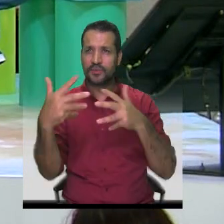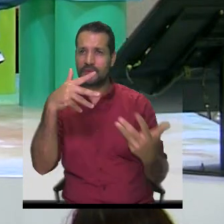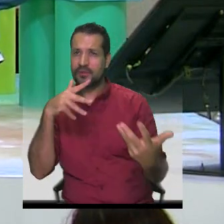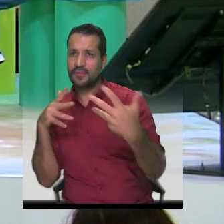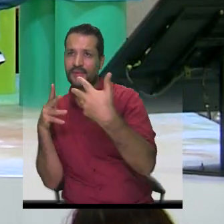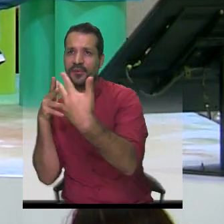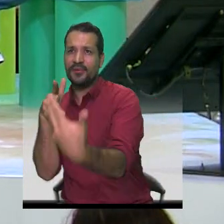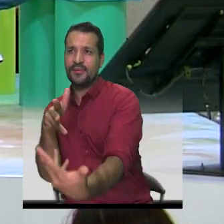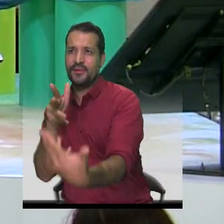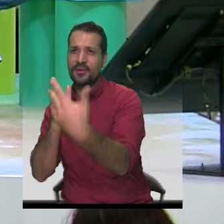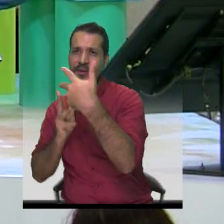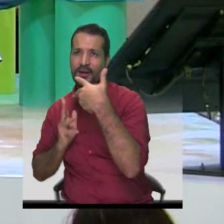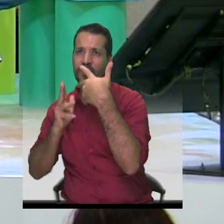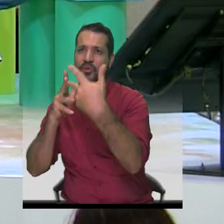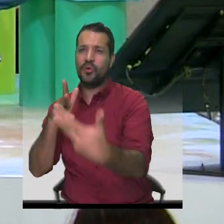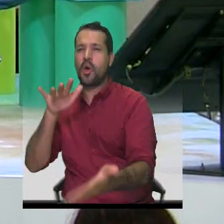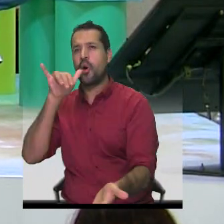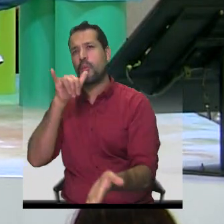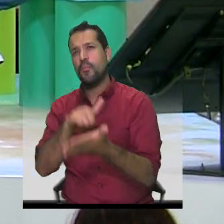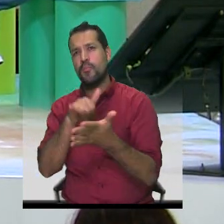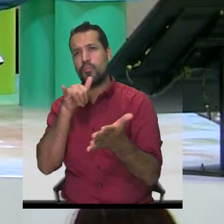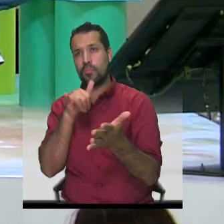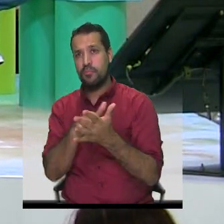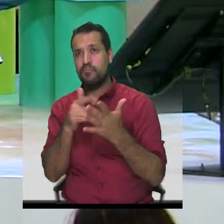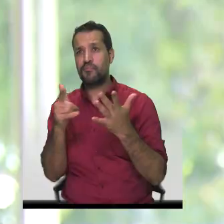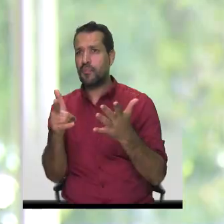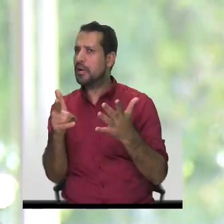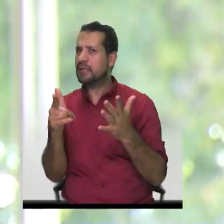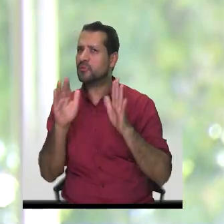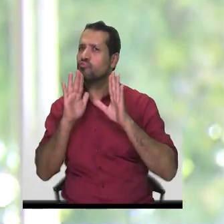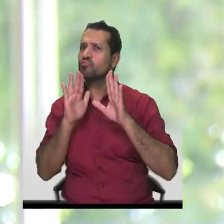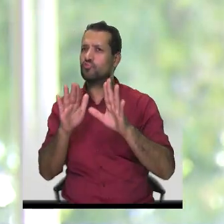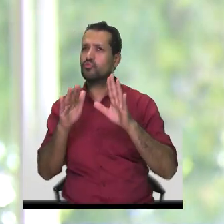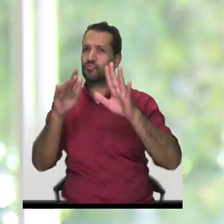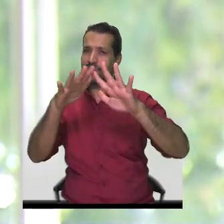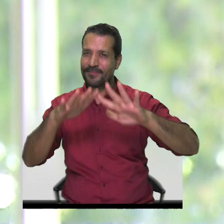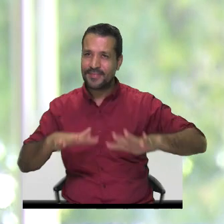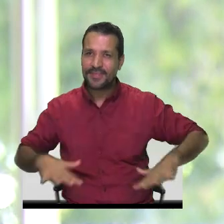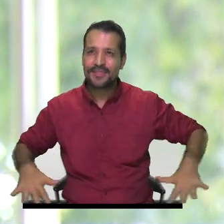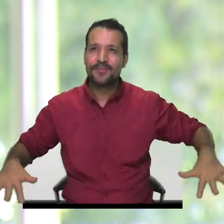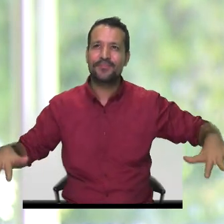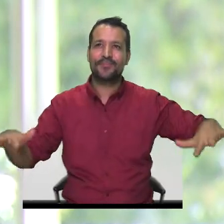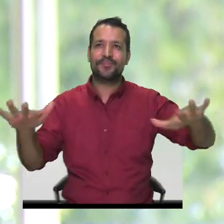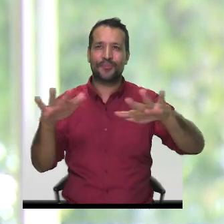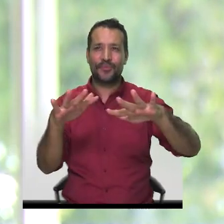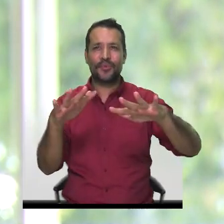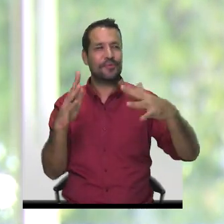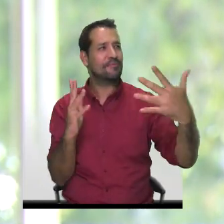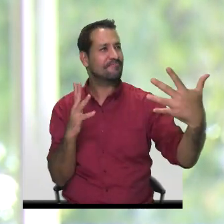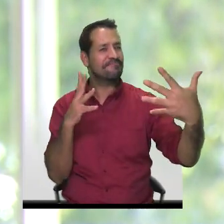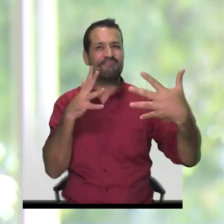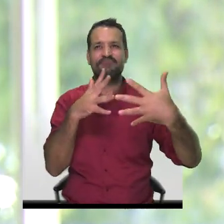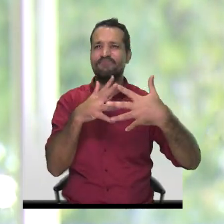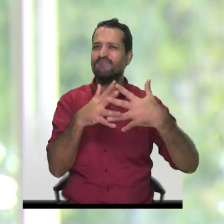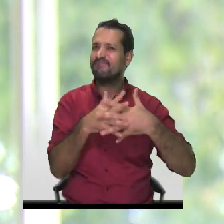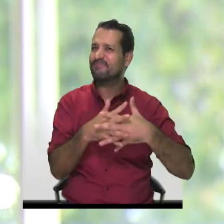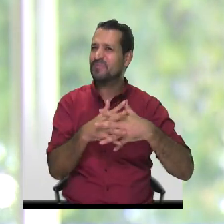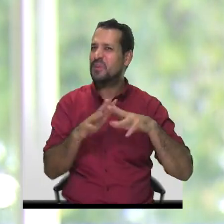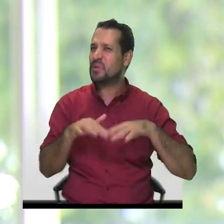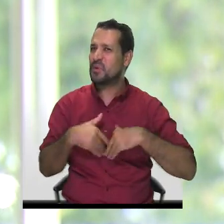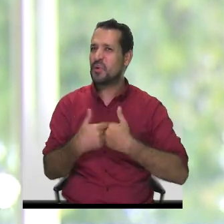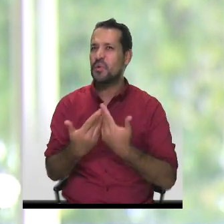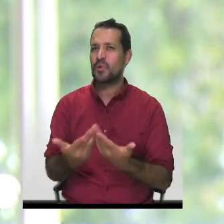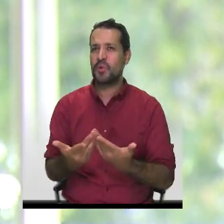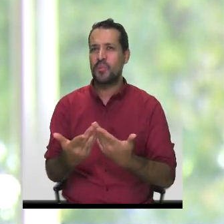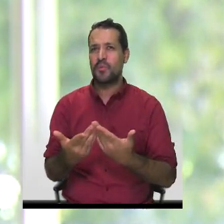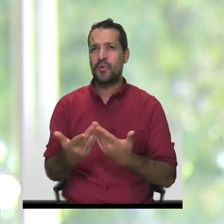por las dinámicas naturales de nuestro entorno. Entonces, socioecosistemas es sabernos integrados a eso. Y la idea de